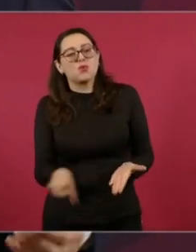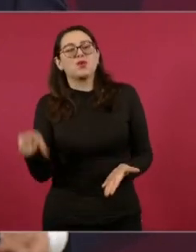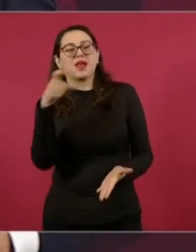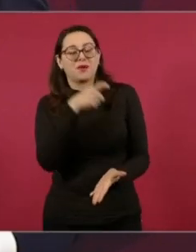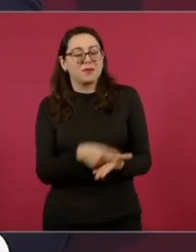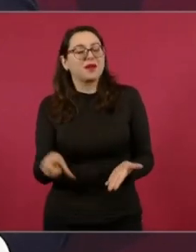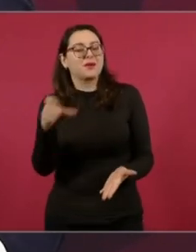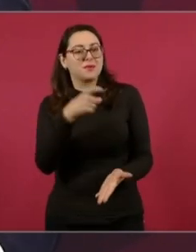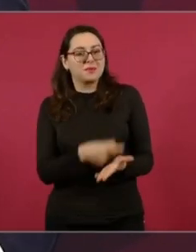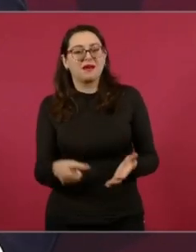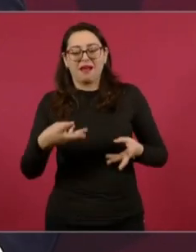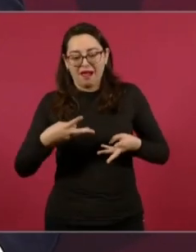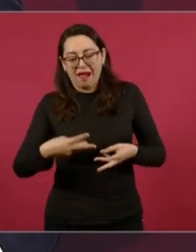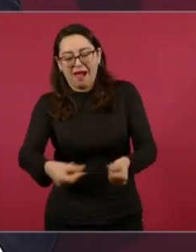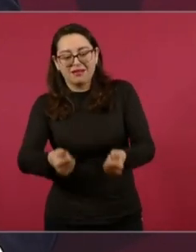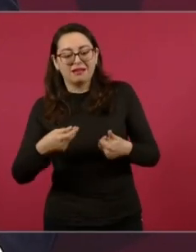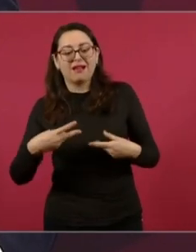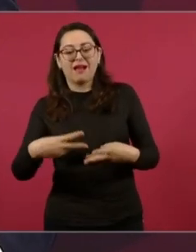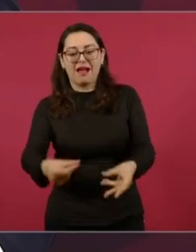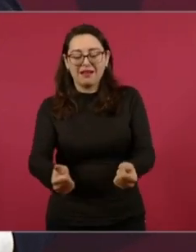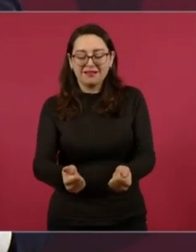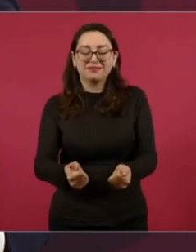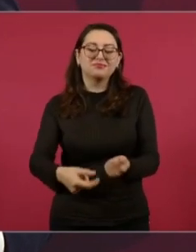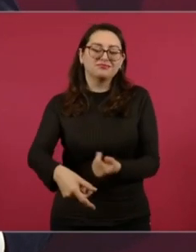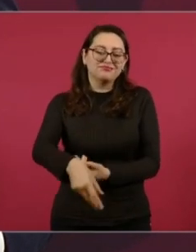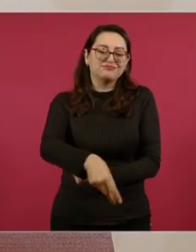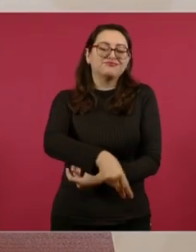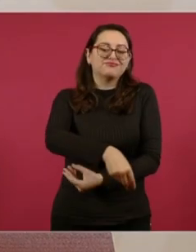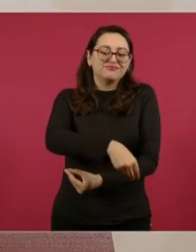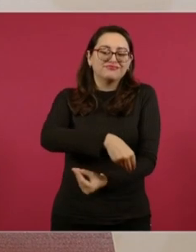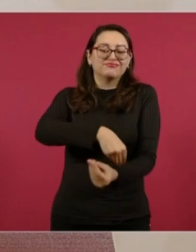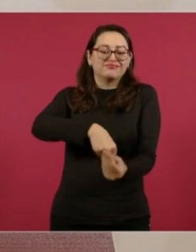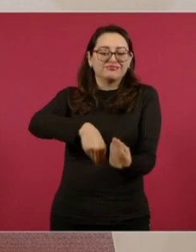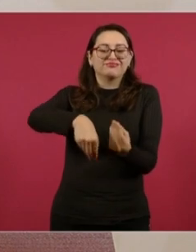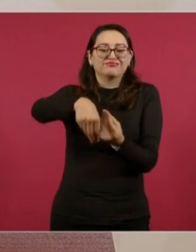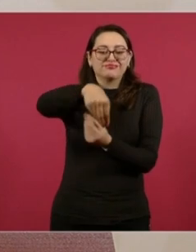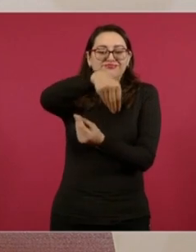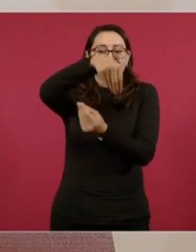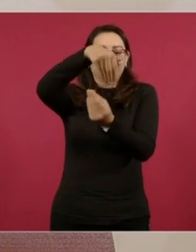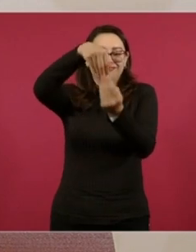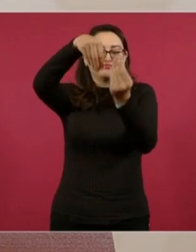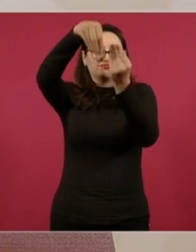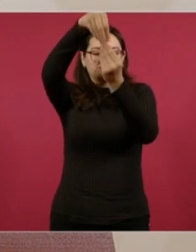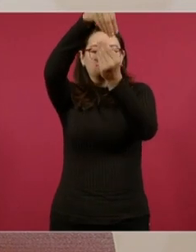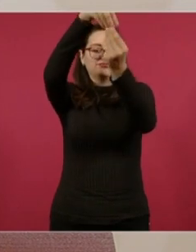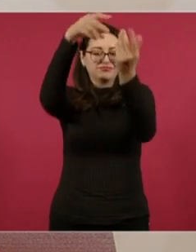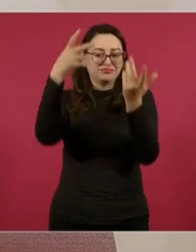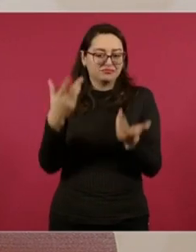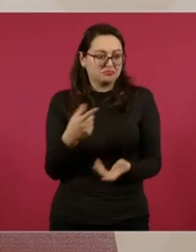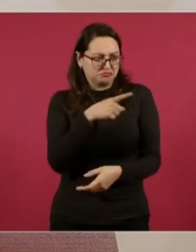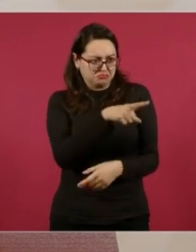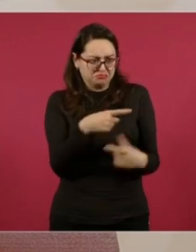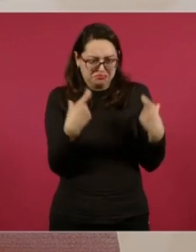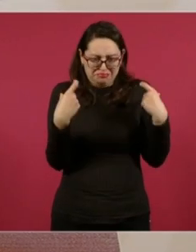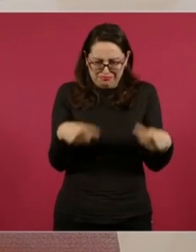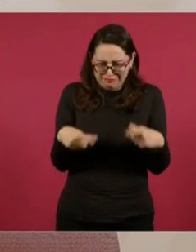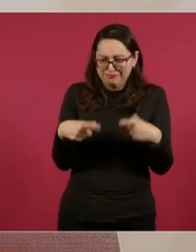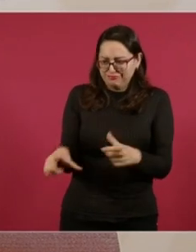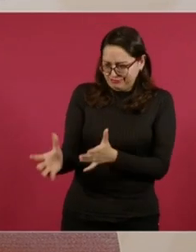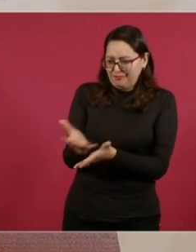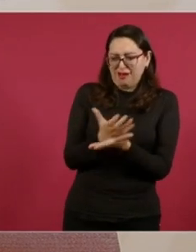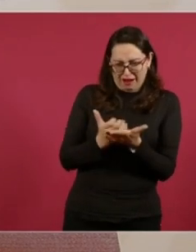reactivar la economía, el comercio, las industrias, todas las actividades